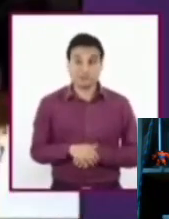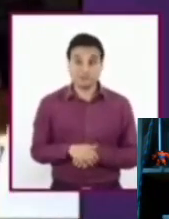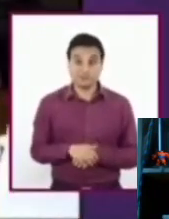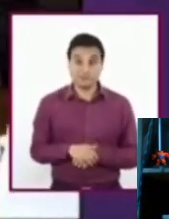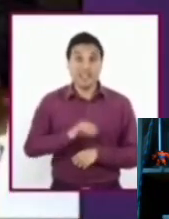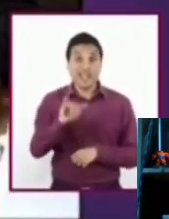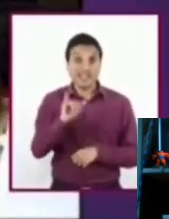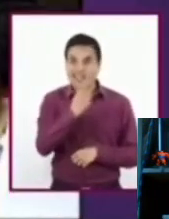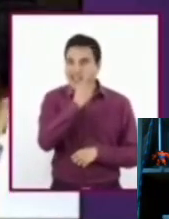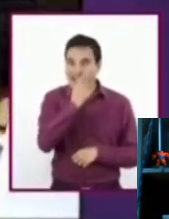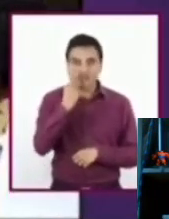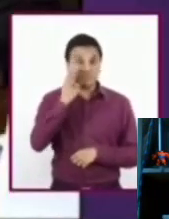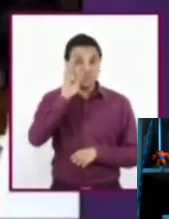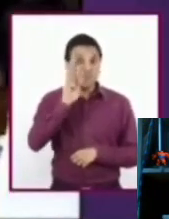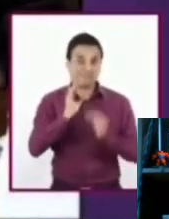garantizó